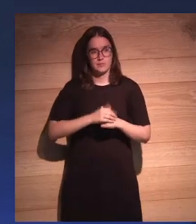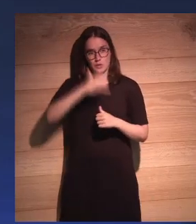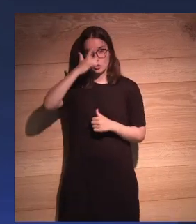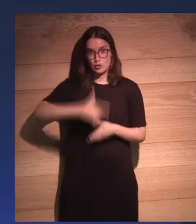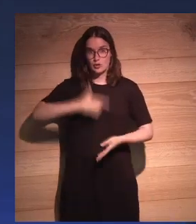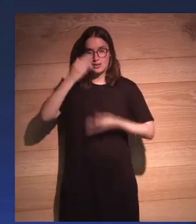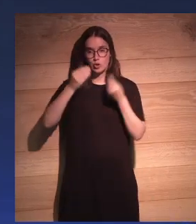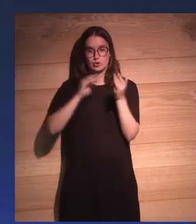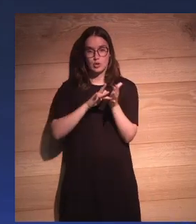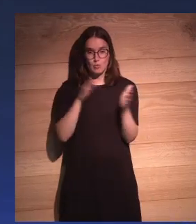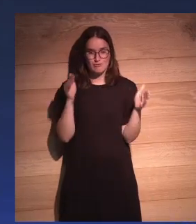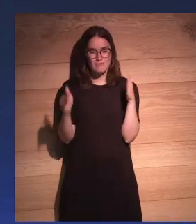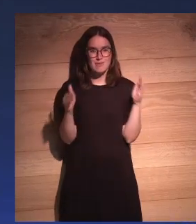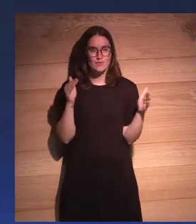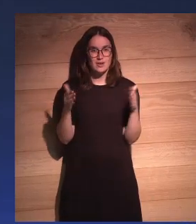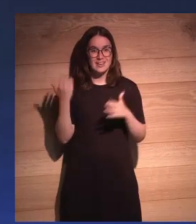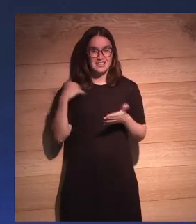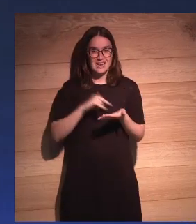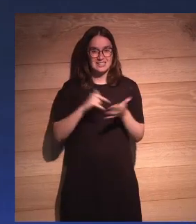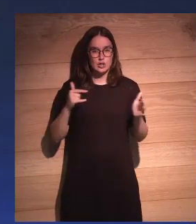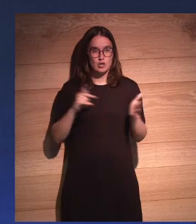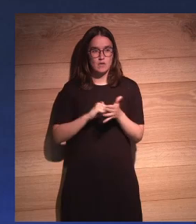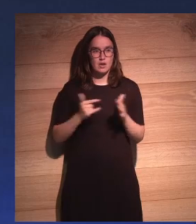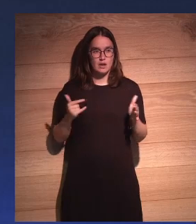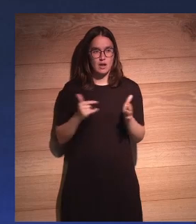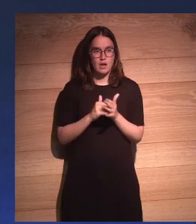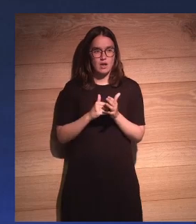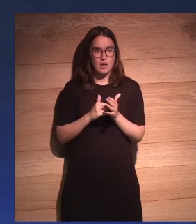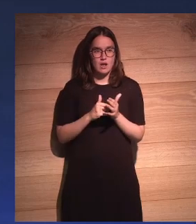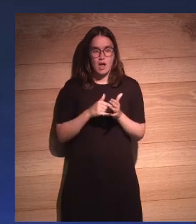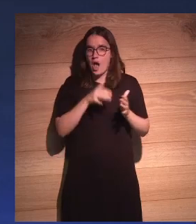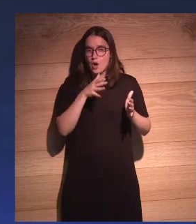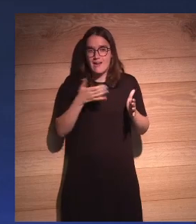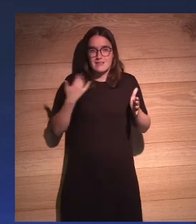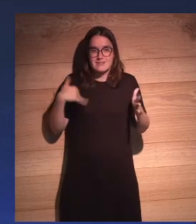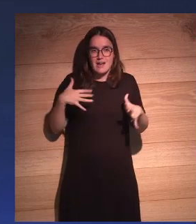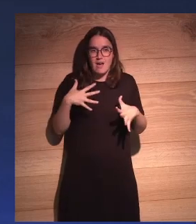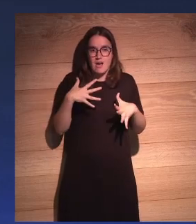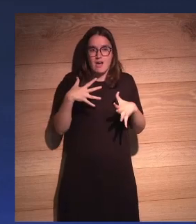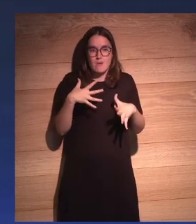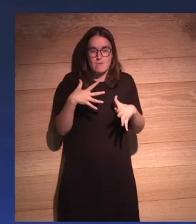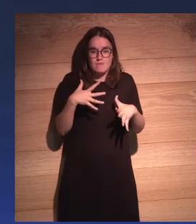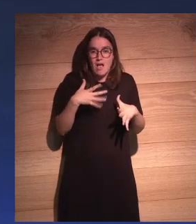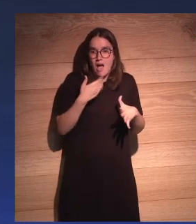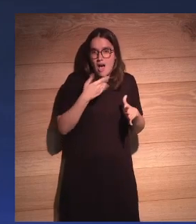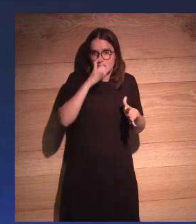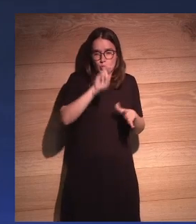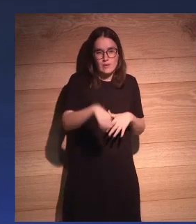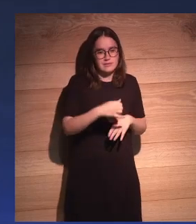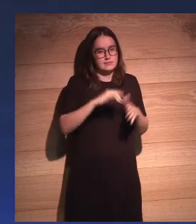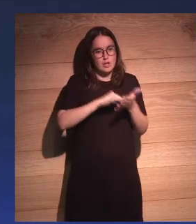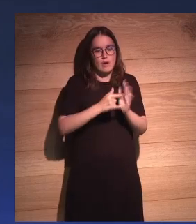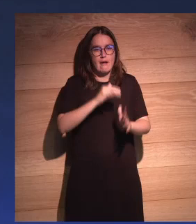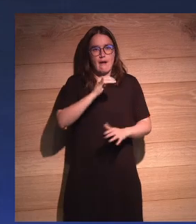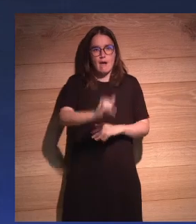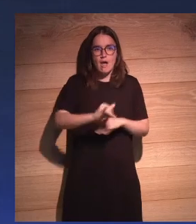Y yo diría que estamos en un punto en el que ya la tecnología no es el cuello de botella. La tecnología existe, los datos existen,